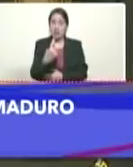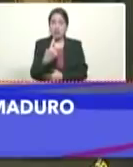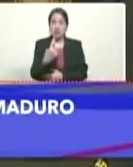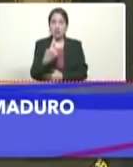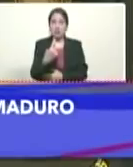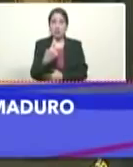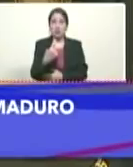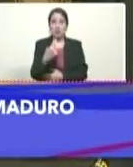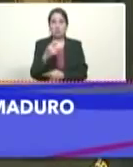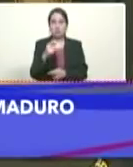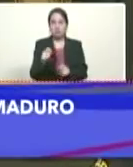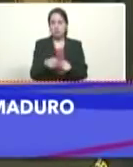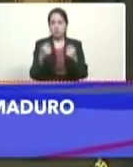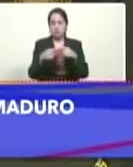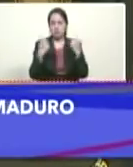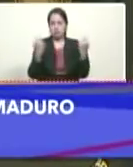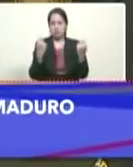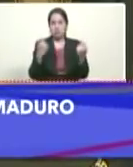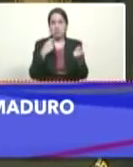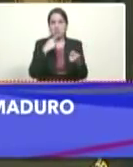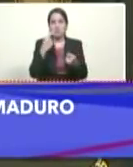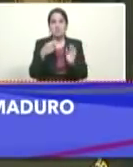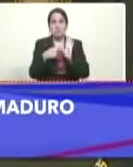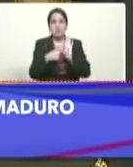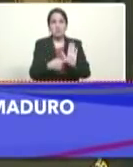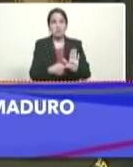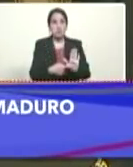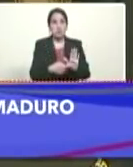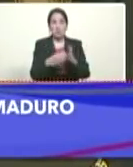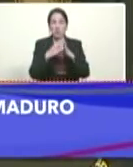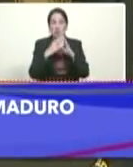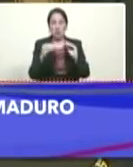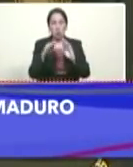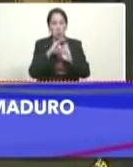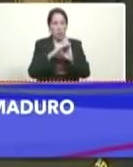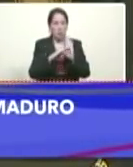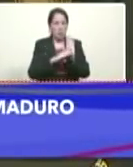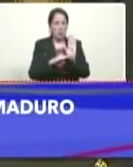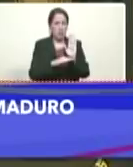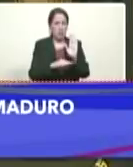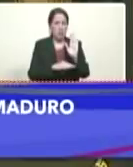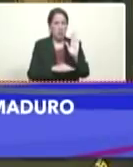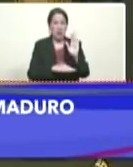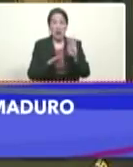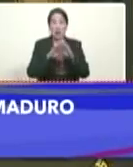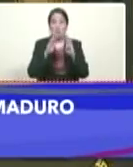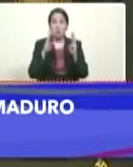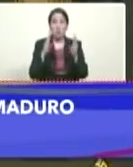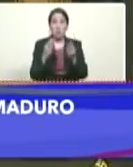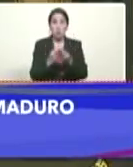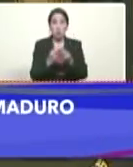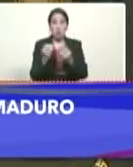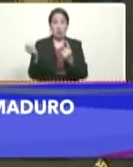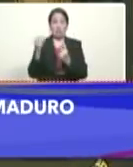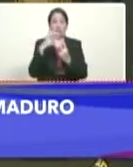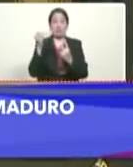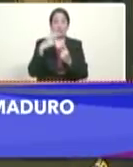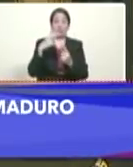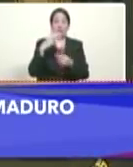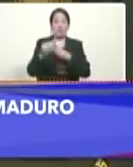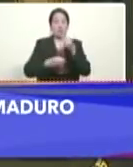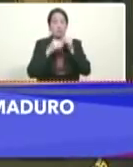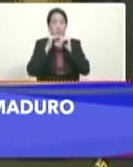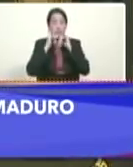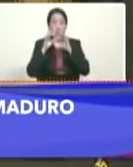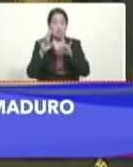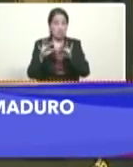journal publican todos los protocolos de ofensiva en el mundo de ciberataque y john